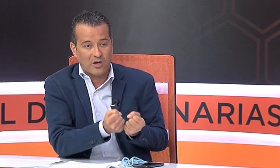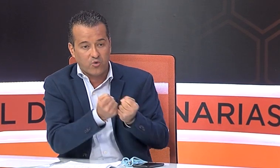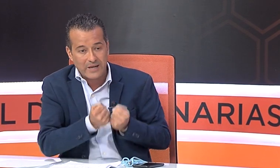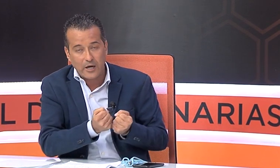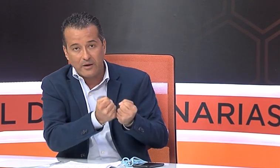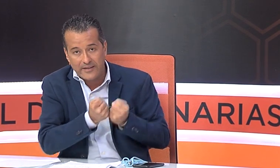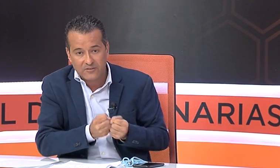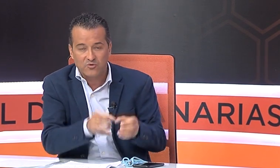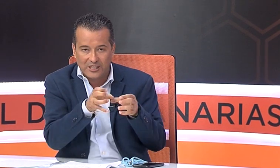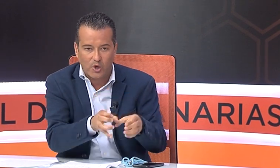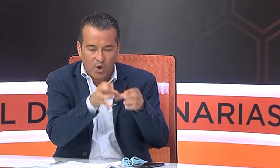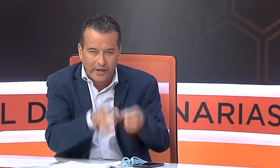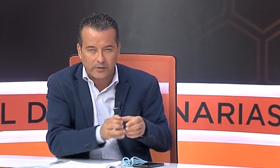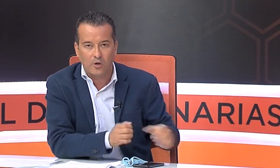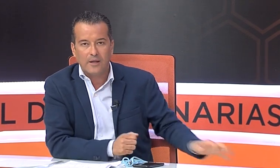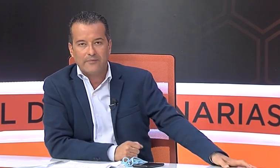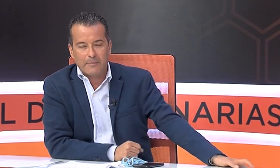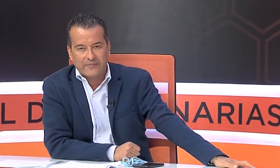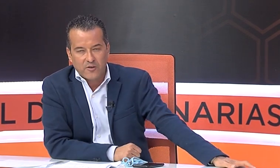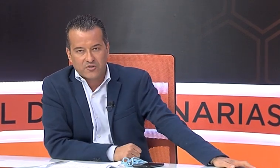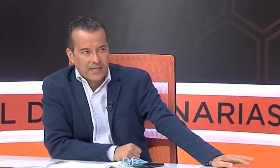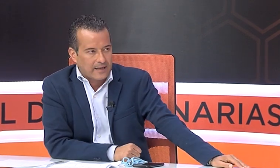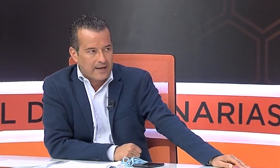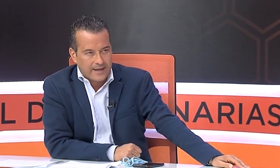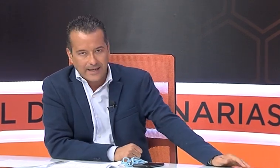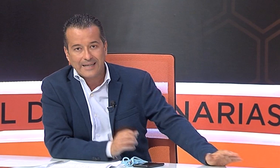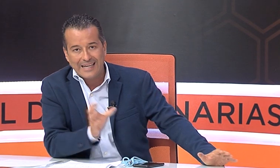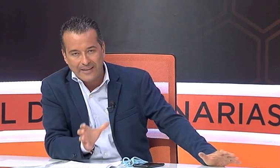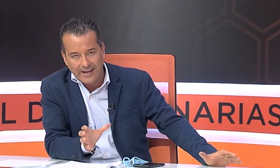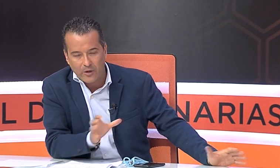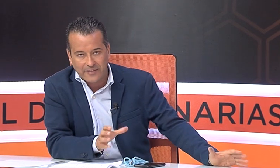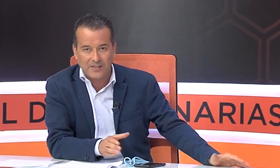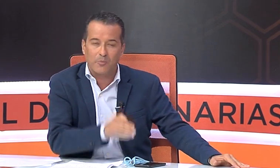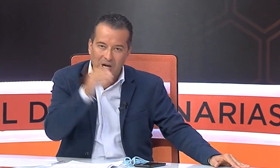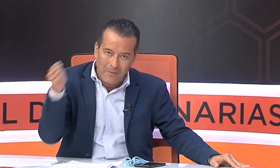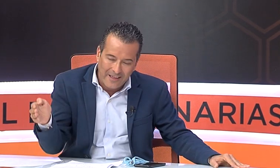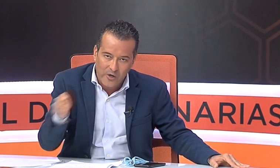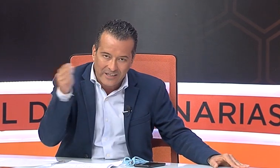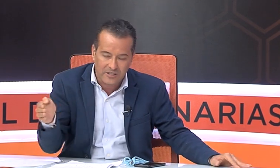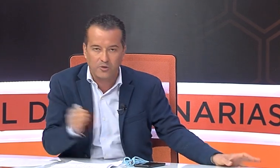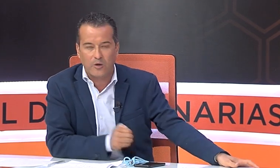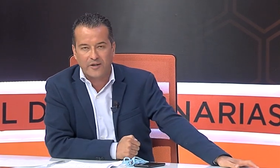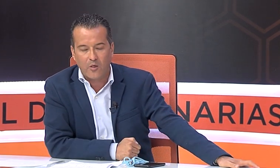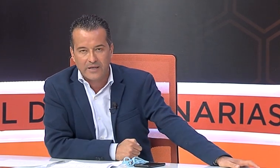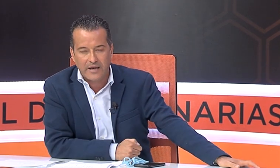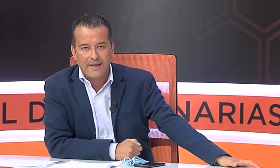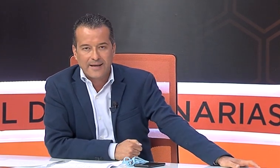lo asumiera, lo liderase un sector concreto del Partido Socialista en la Isla de Gran Canaria, liderado, en este caso, por el valedor, insisto, de Conrado Domínguez, que es